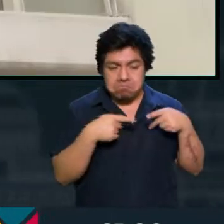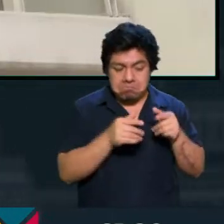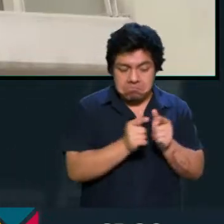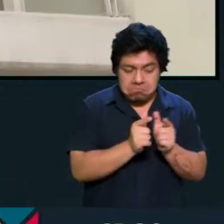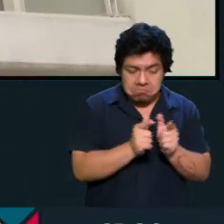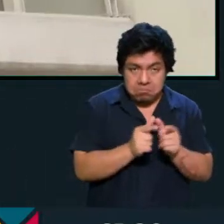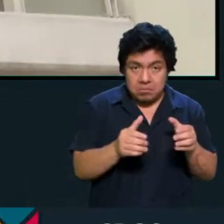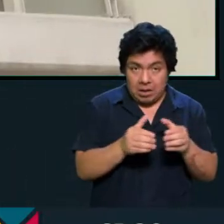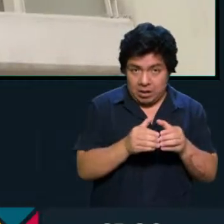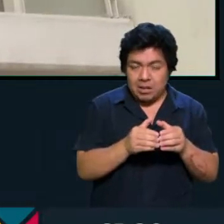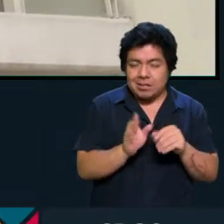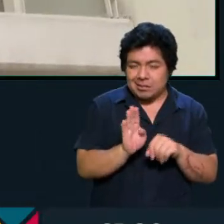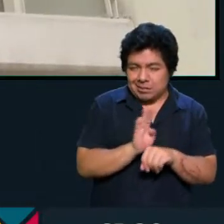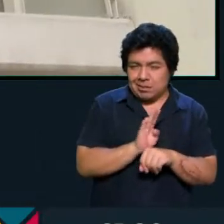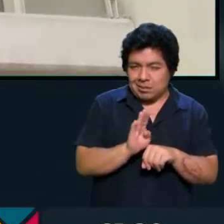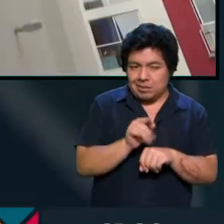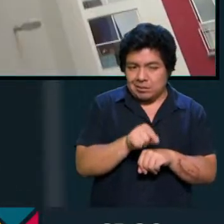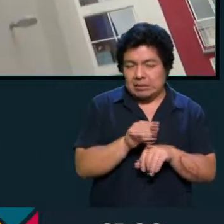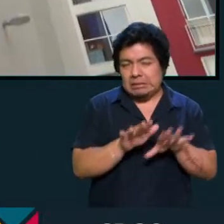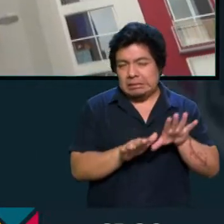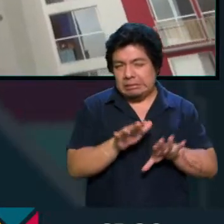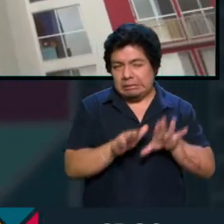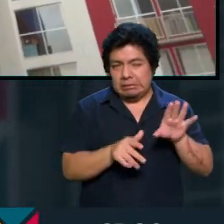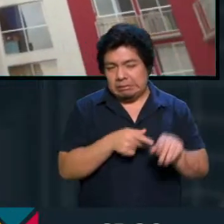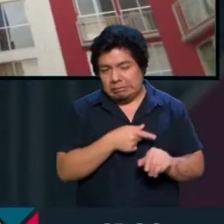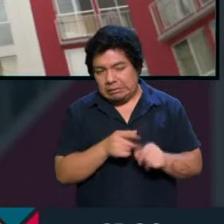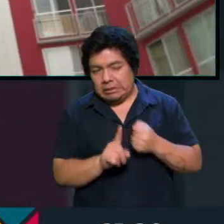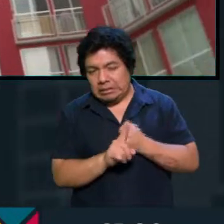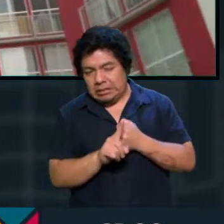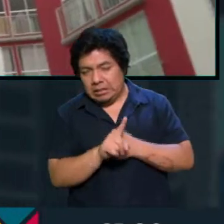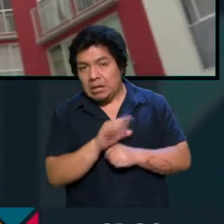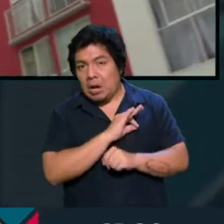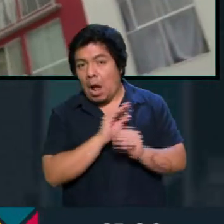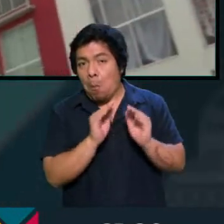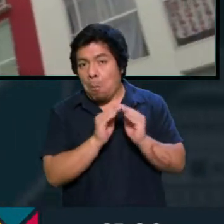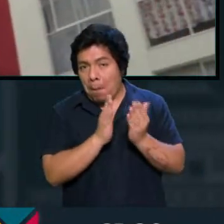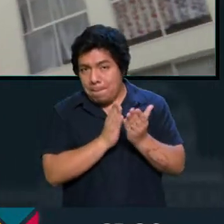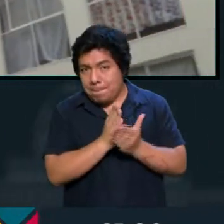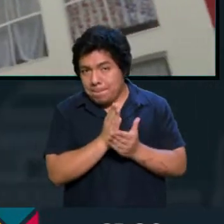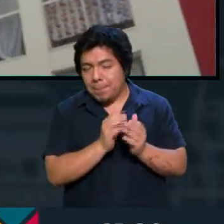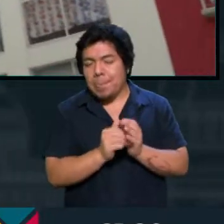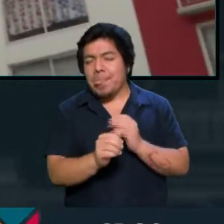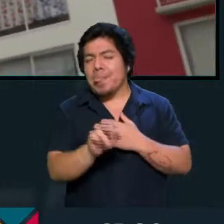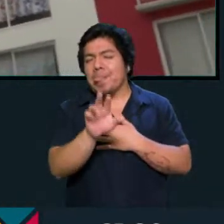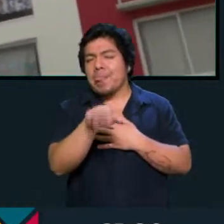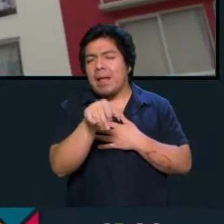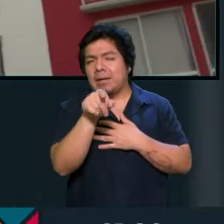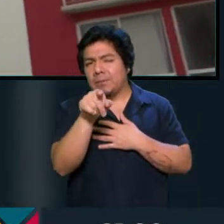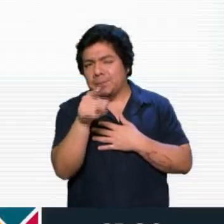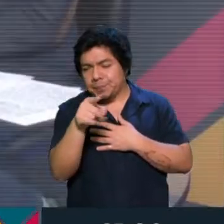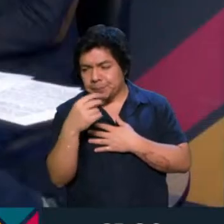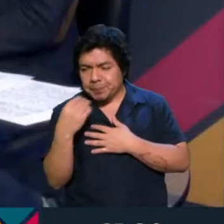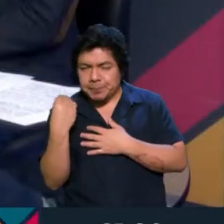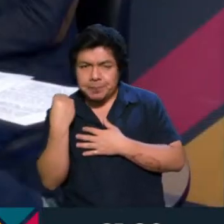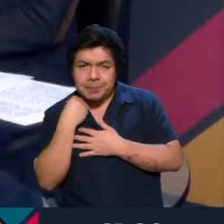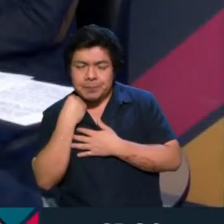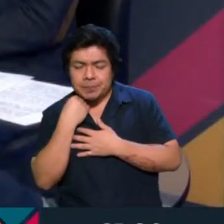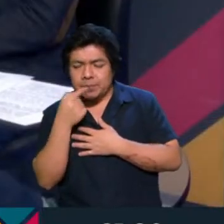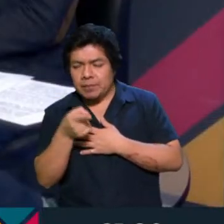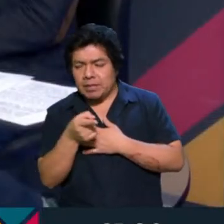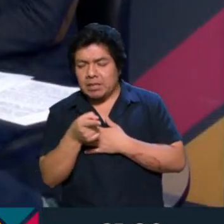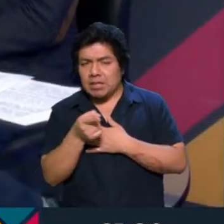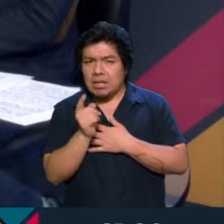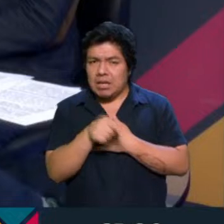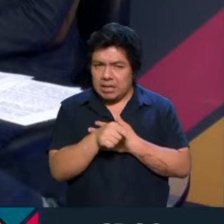sociedad que está ahorita en una situación de vulnerabilidad para darles acceso a su vivienda. Entonces, esa parte que comenta, abogado, para que quede claro, sería